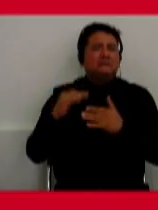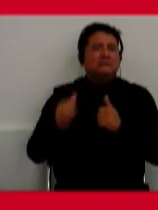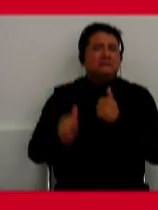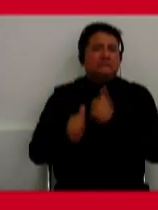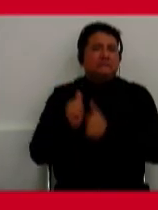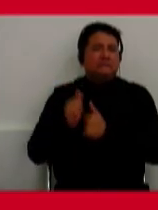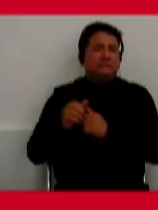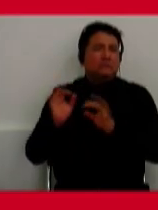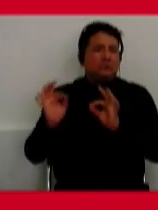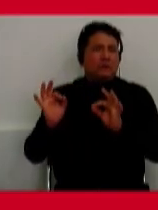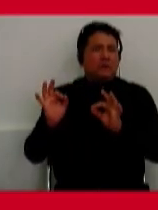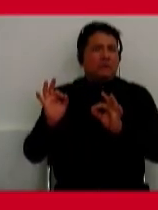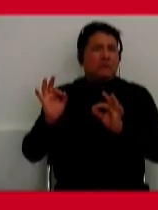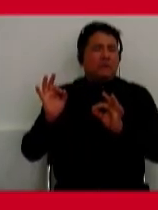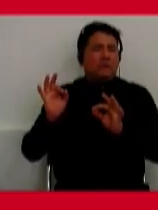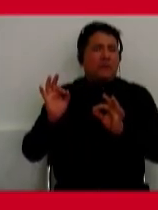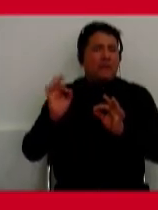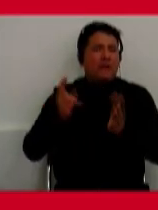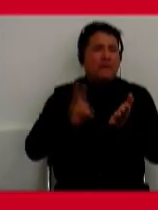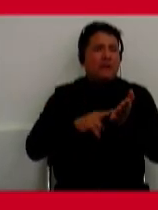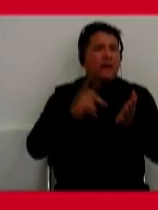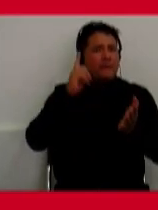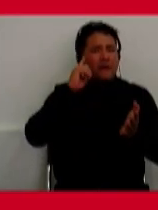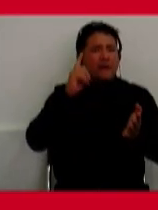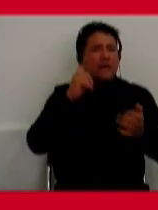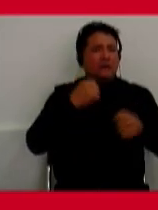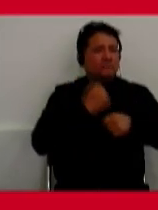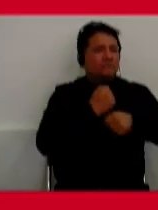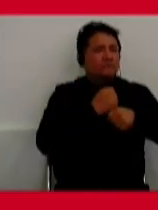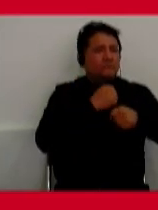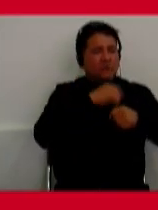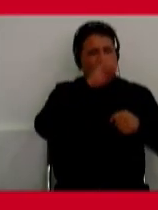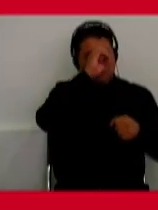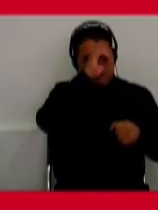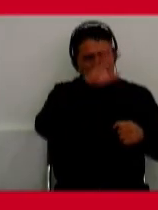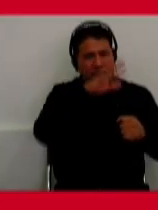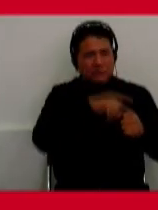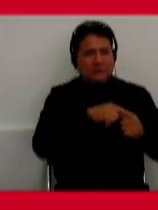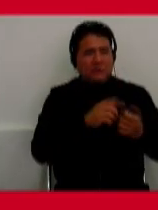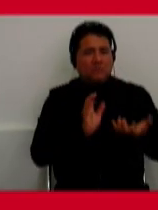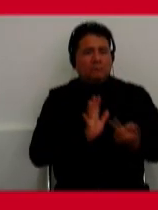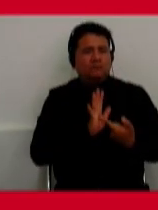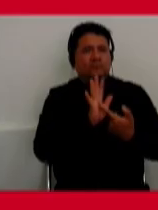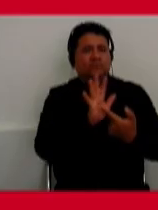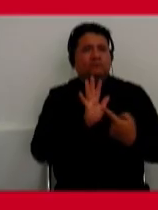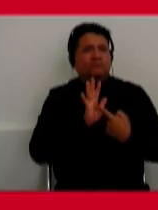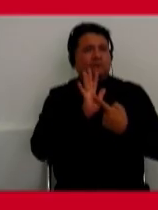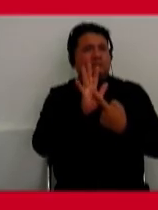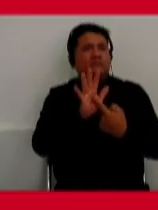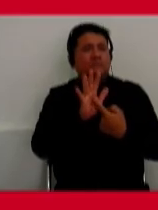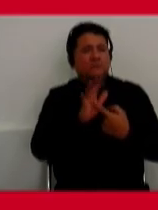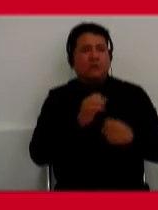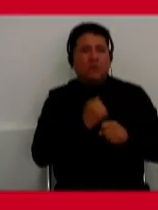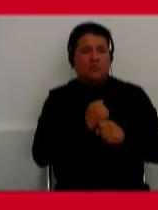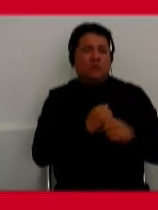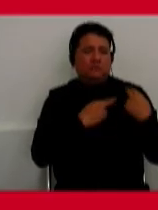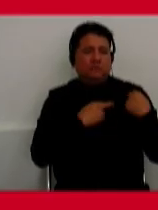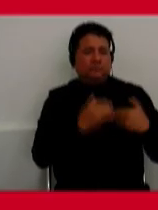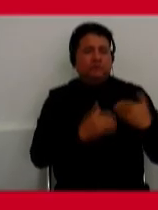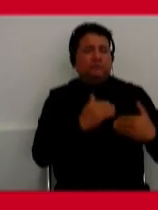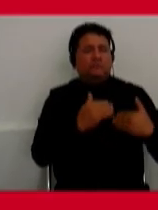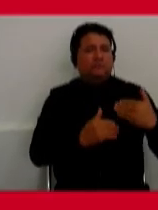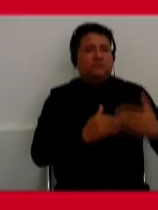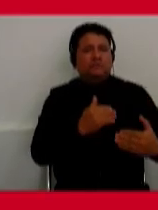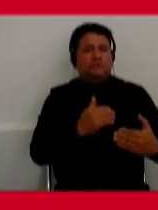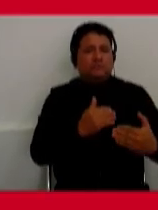a nuestras operaciones mineras, donde se estaba expuesto la continuidad operativa en cada una de las